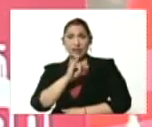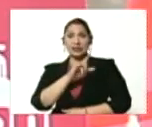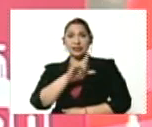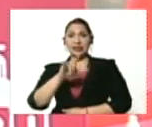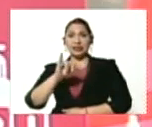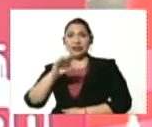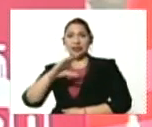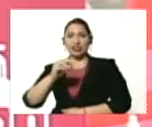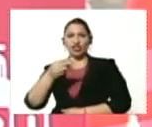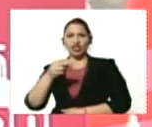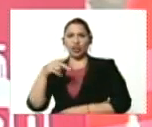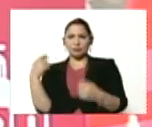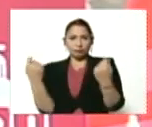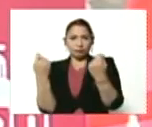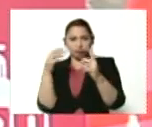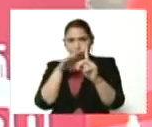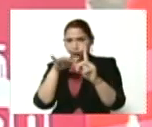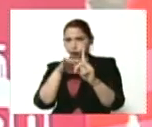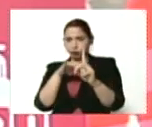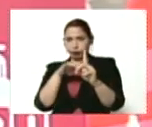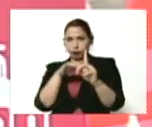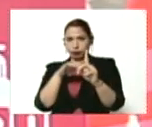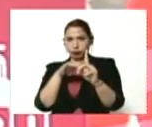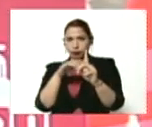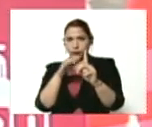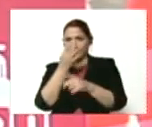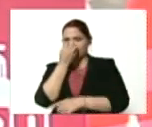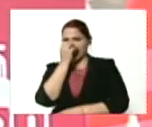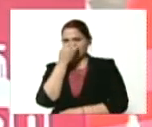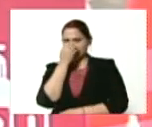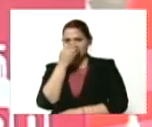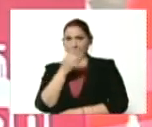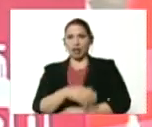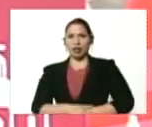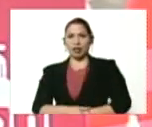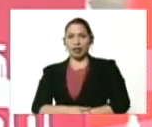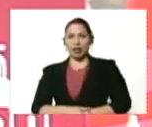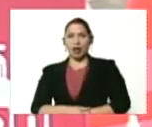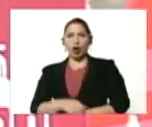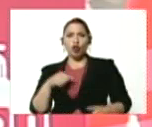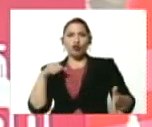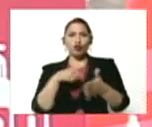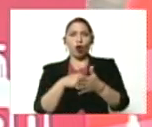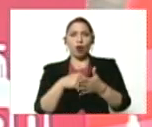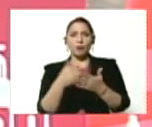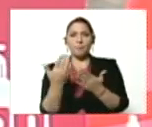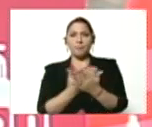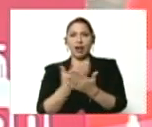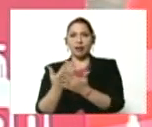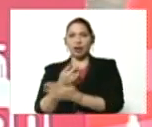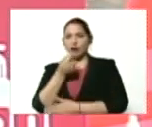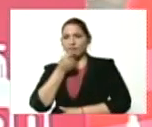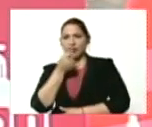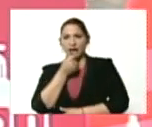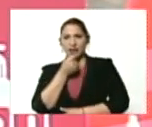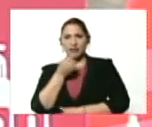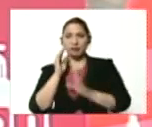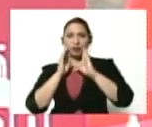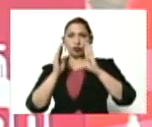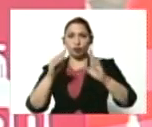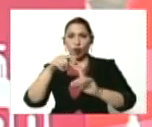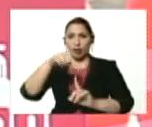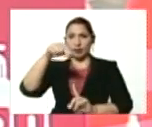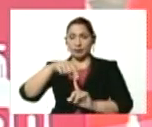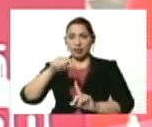esa payasada llamado el golpe de los plátanos verdes en el distribuidor de Altamira, dirigido también por